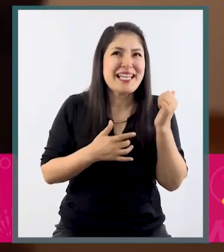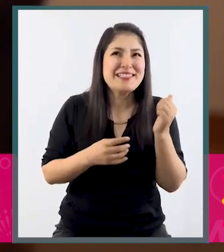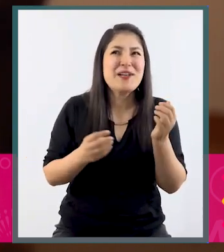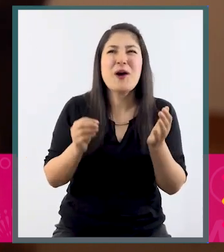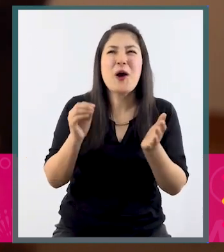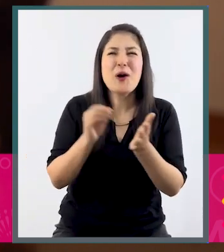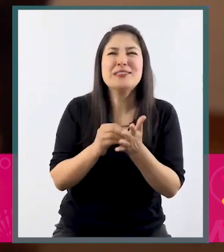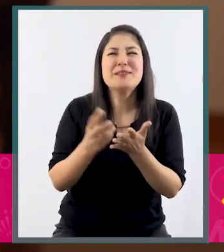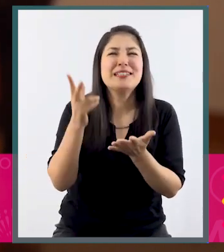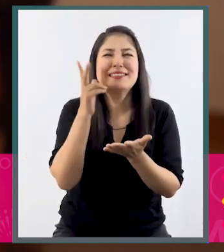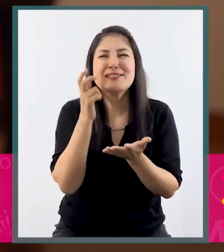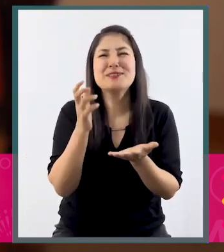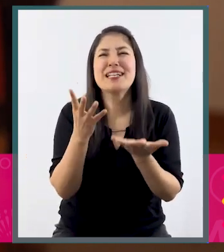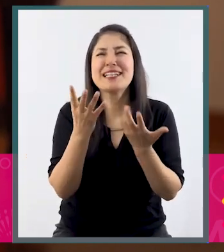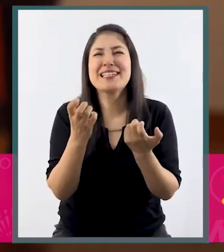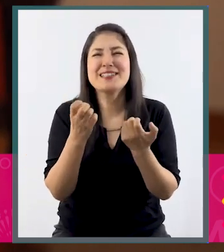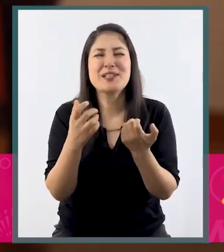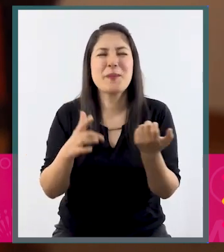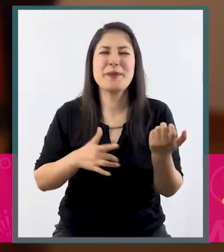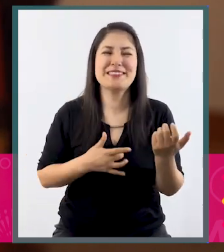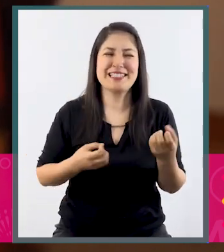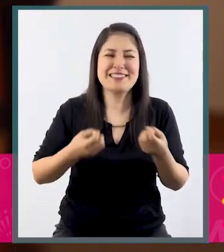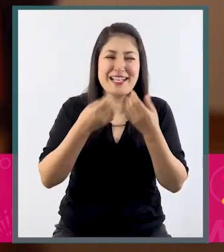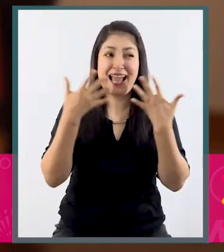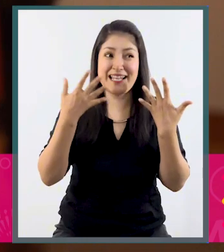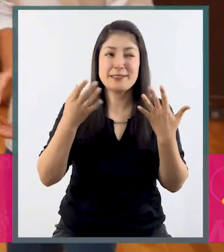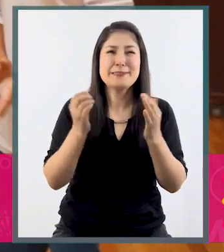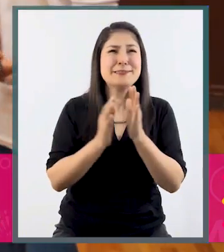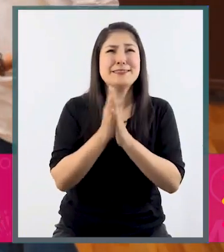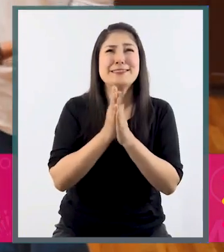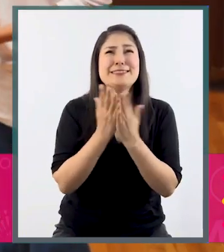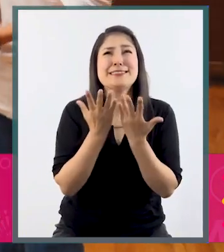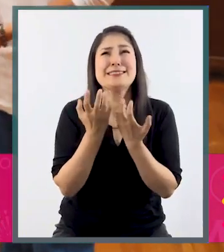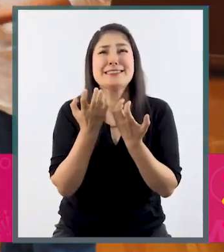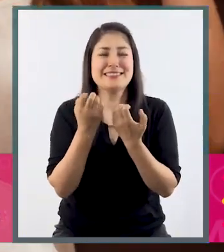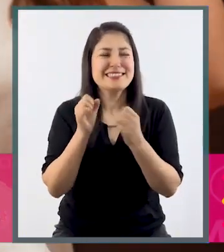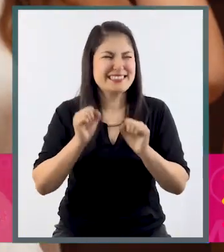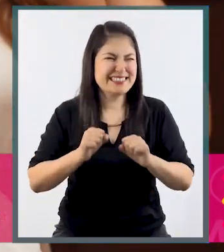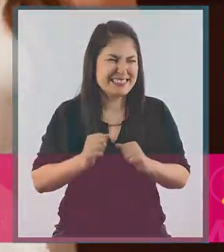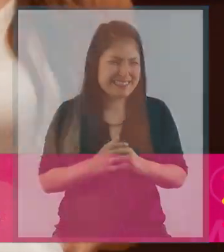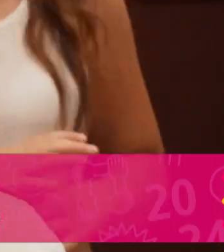vez quiero escucharlo, muchas alegrías y esperanzas.